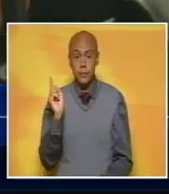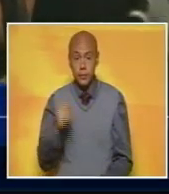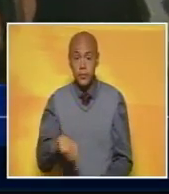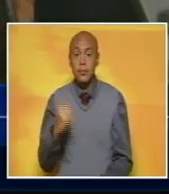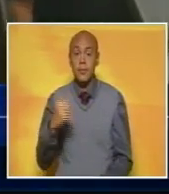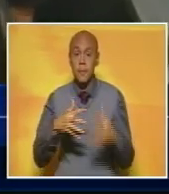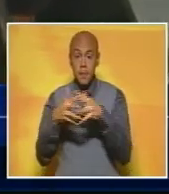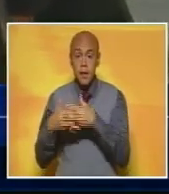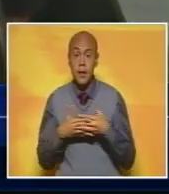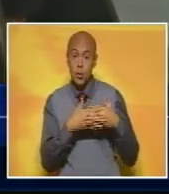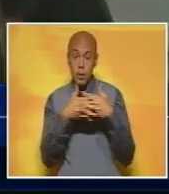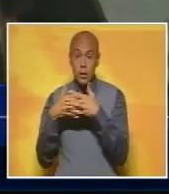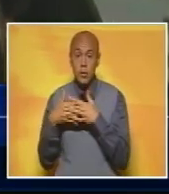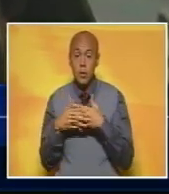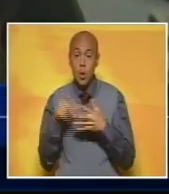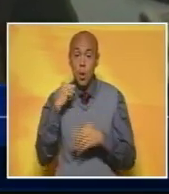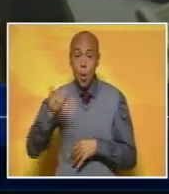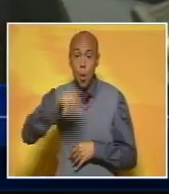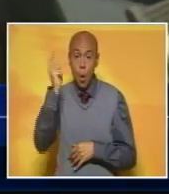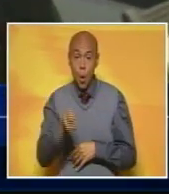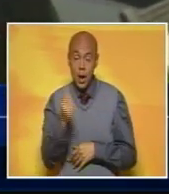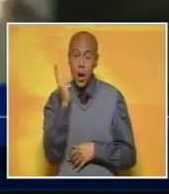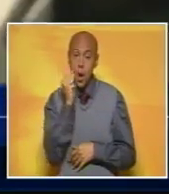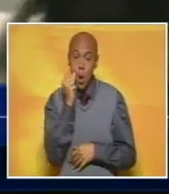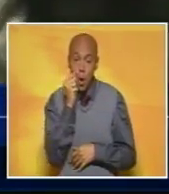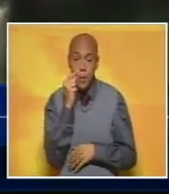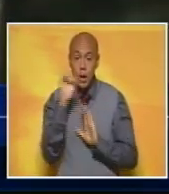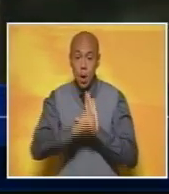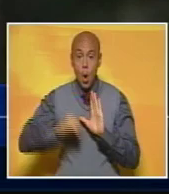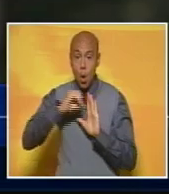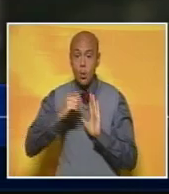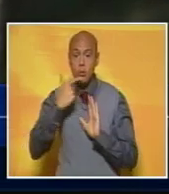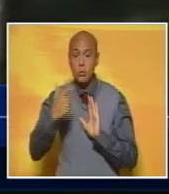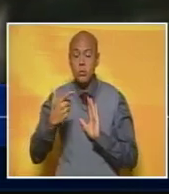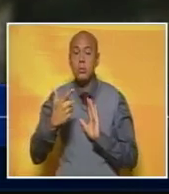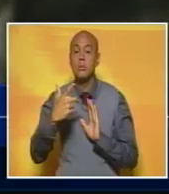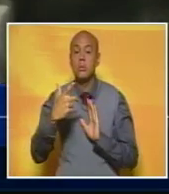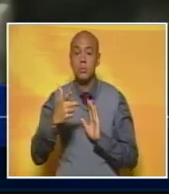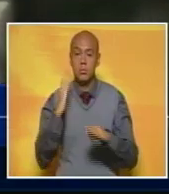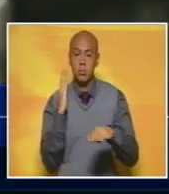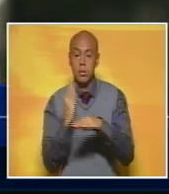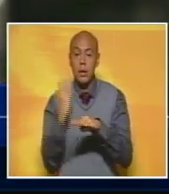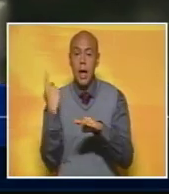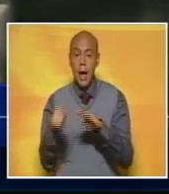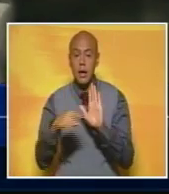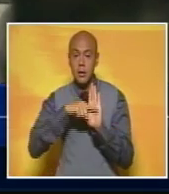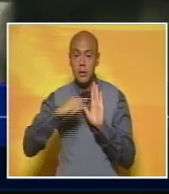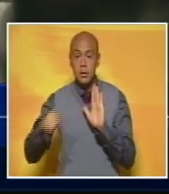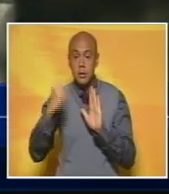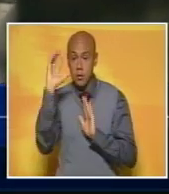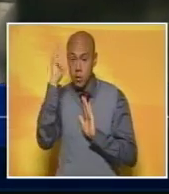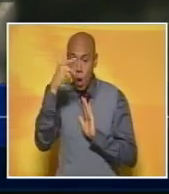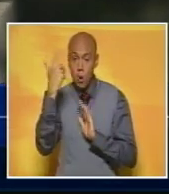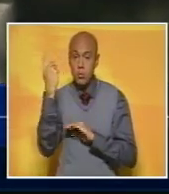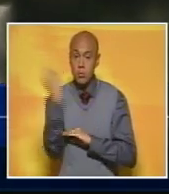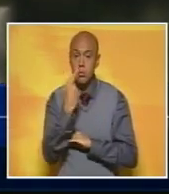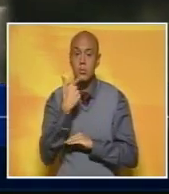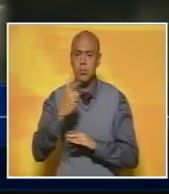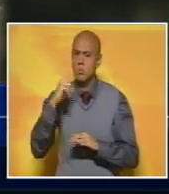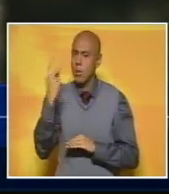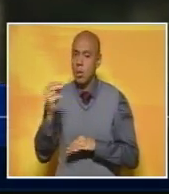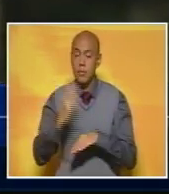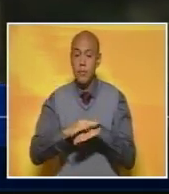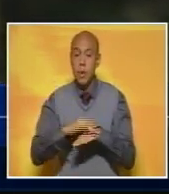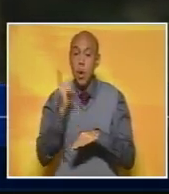Regresamos a Estados Unidos, donde un juez federal de Oregon bloqueó la entrada en vigor de una medida del gobierno de Donald Trump que exigía